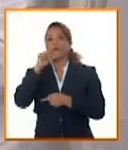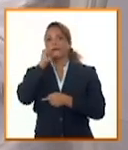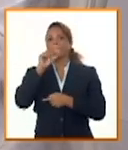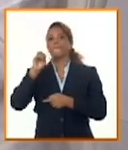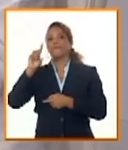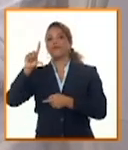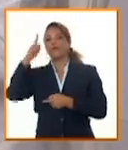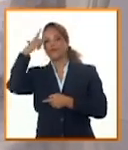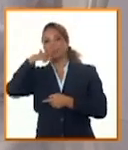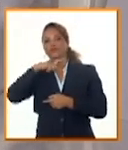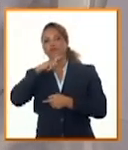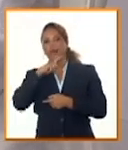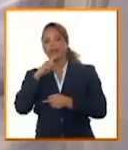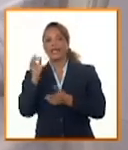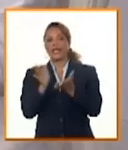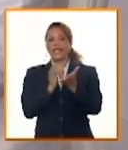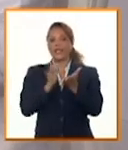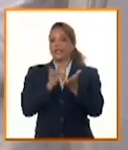monedero